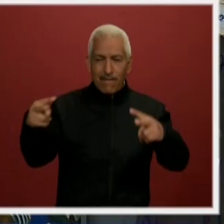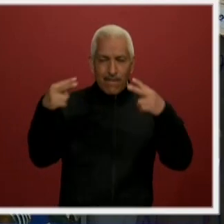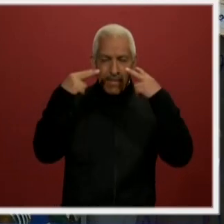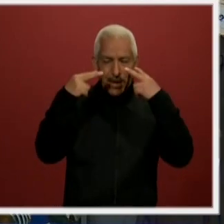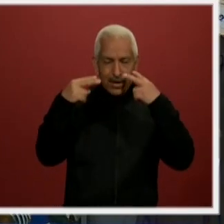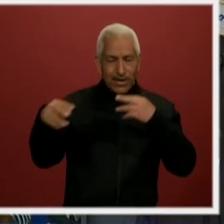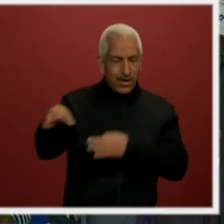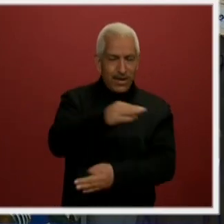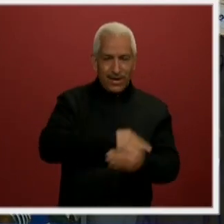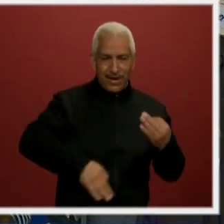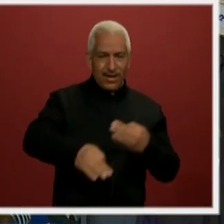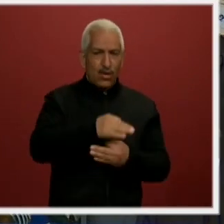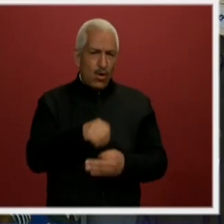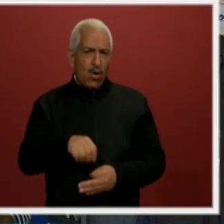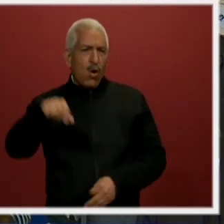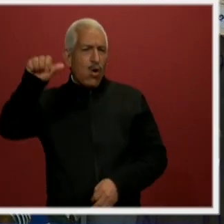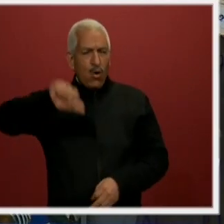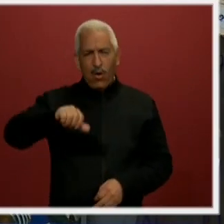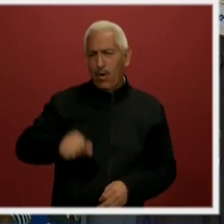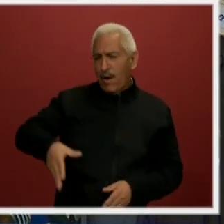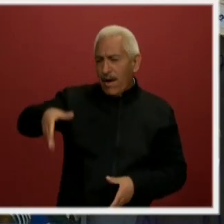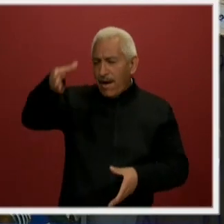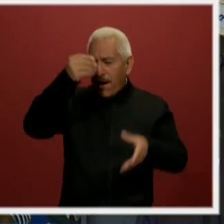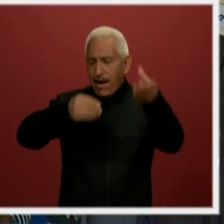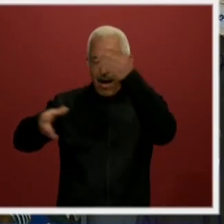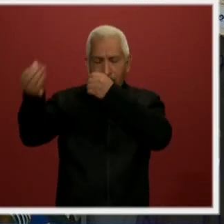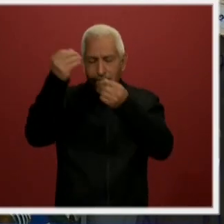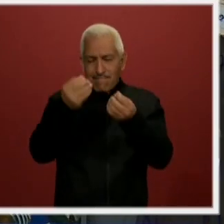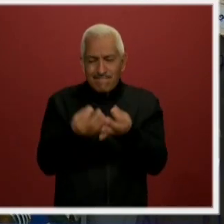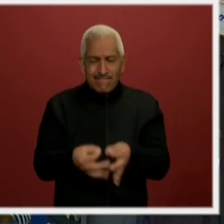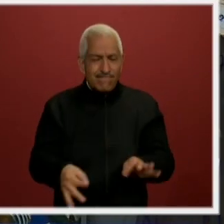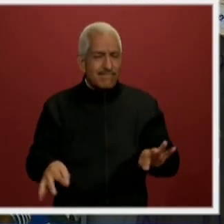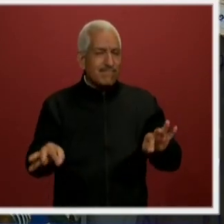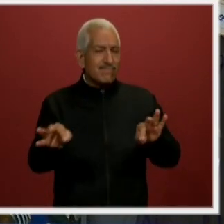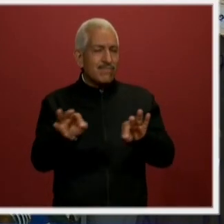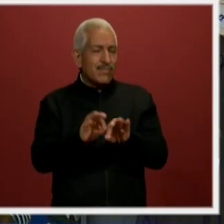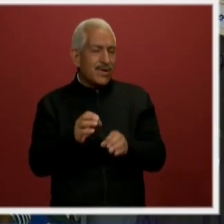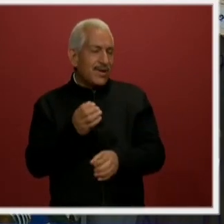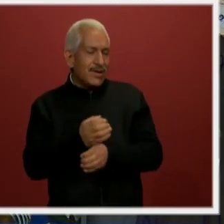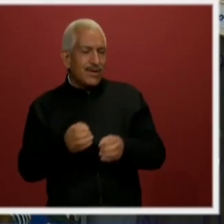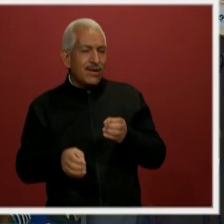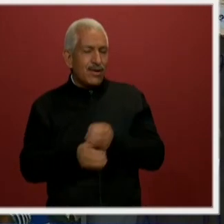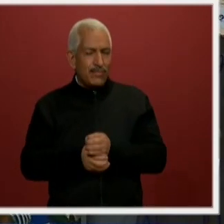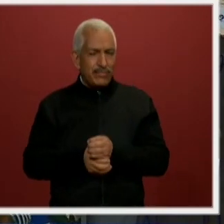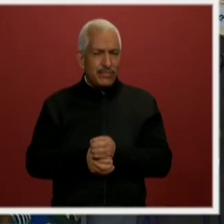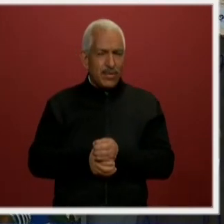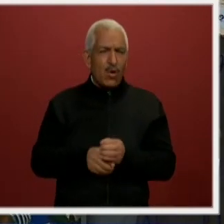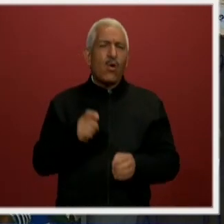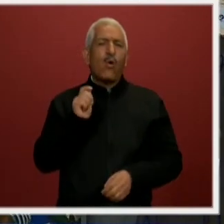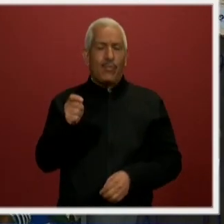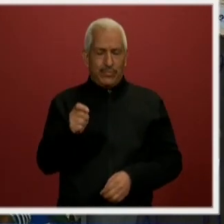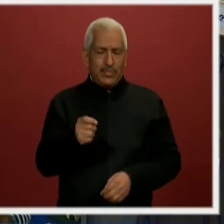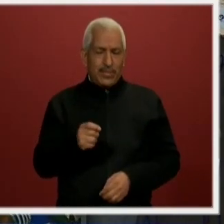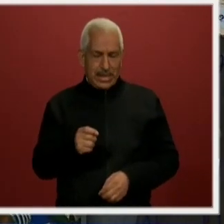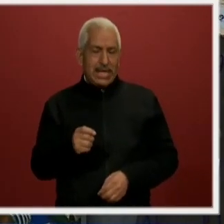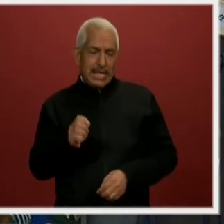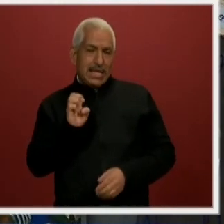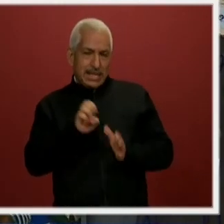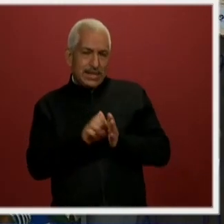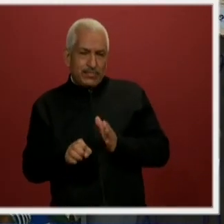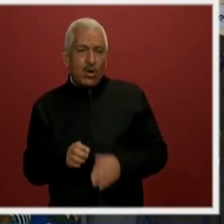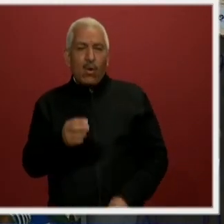de hoy vamos a aprender algo muy importante vamos a aprender cómo respirar tranquilo